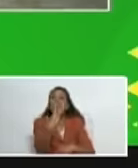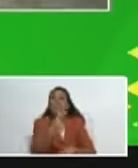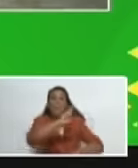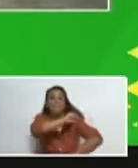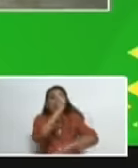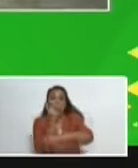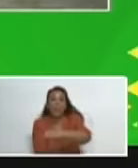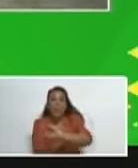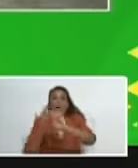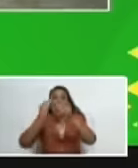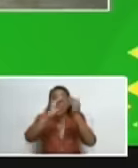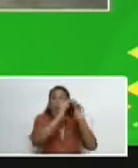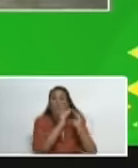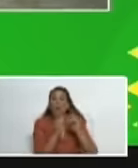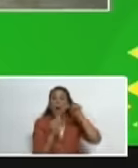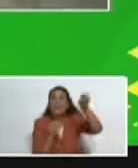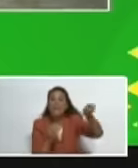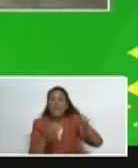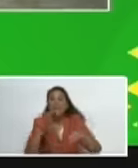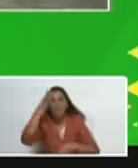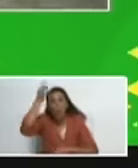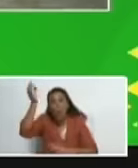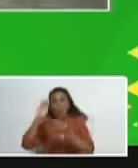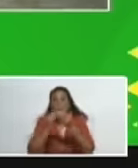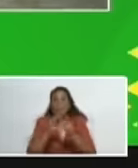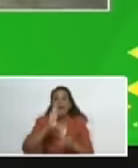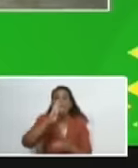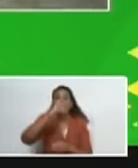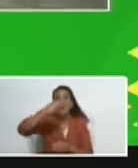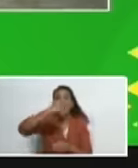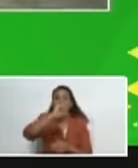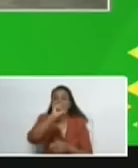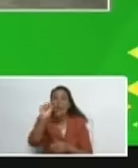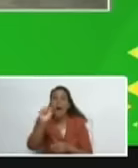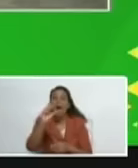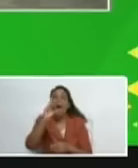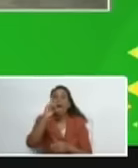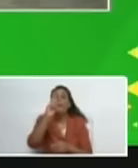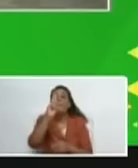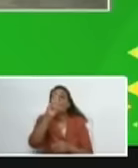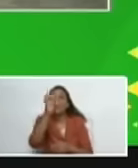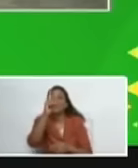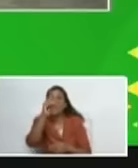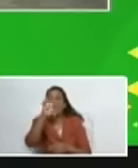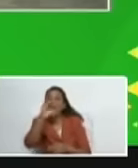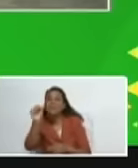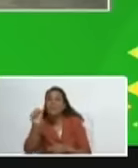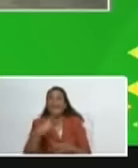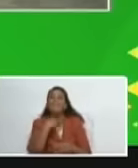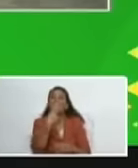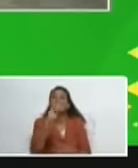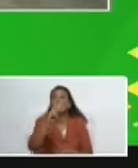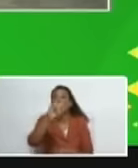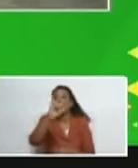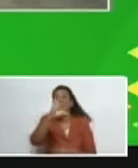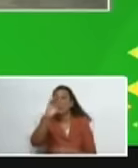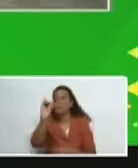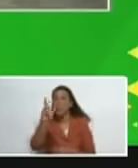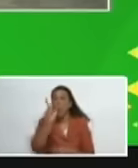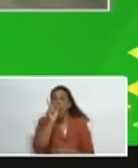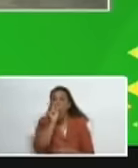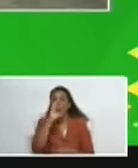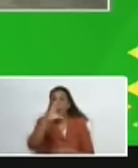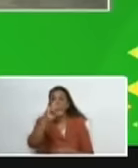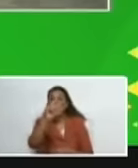Poder Popular de los compas de la Bahía de Prudencia y el joven líder Víctor Clark. Y les doy el